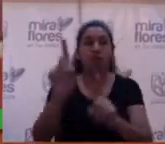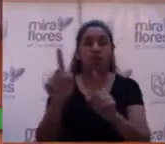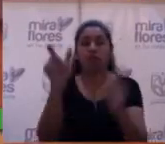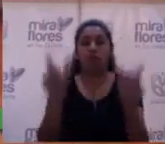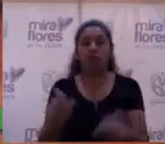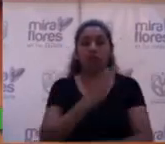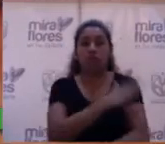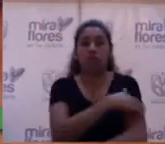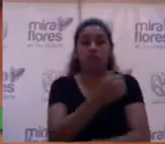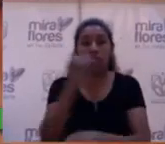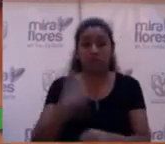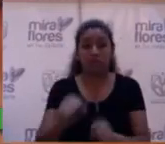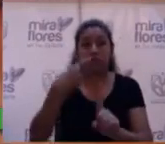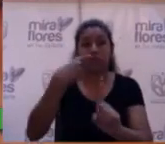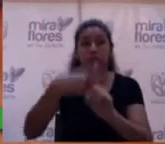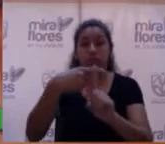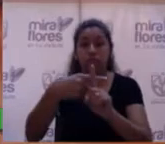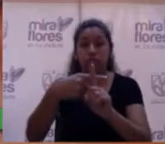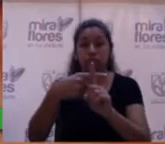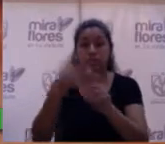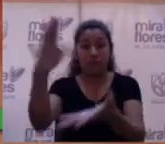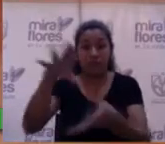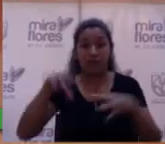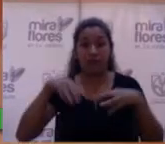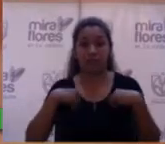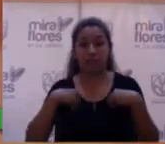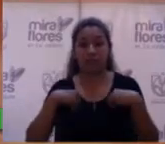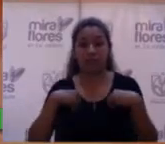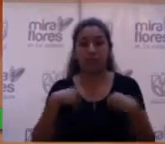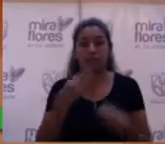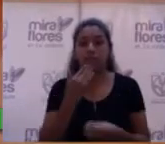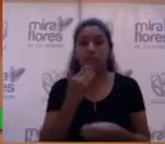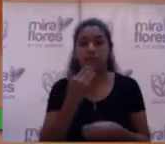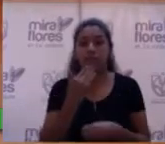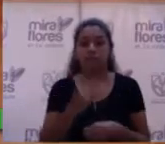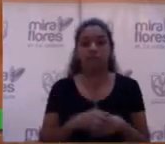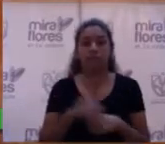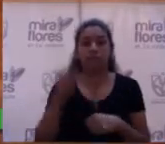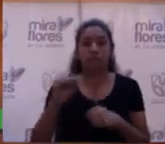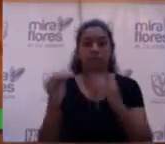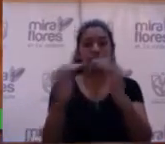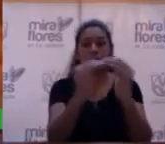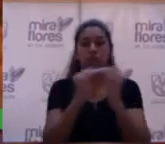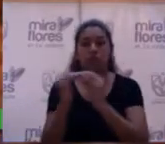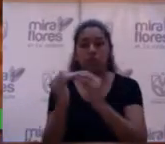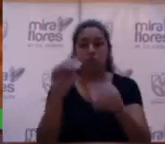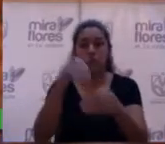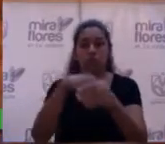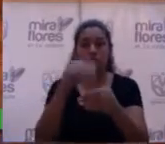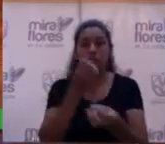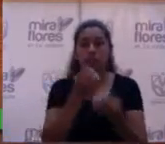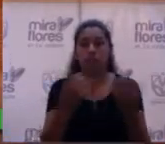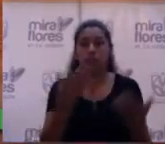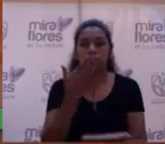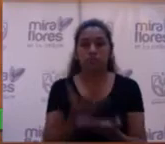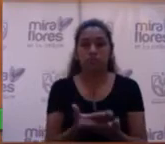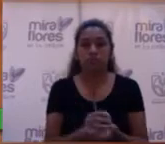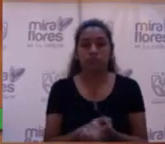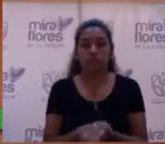aprobar esta donación, sírvanse expresarlo en señal de conformidad. Se aprueba por unanimidad de votos. Muchas gracias. Vamos al siguiente